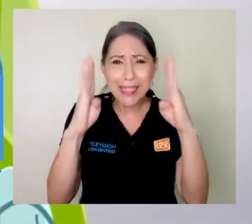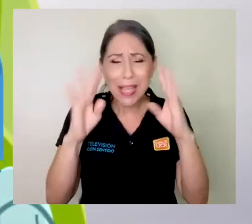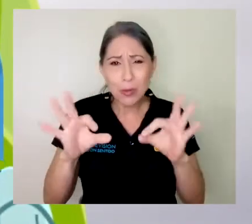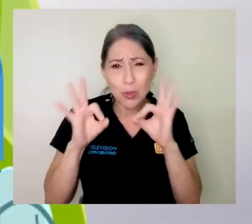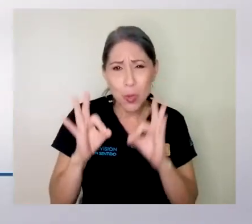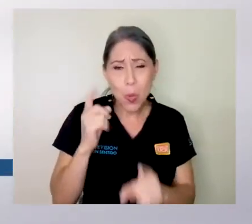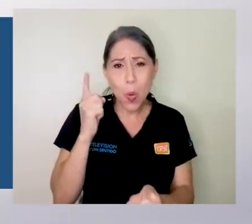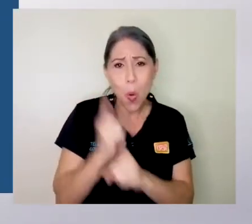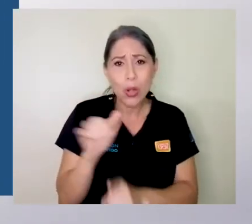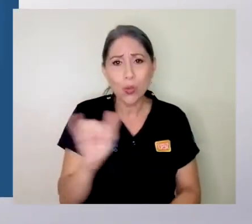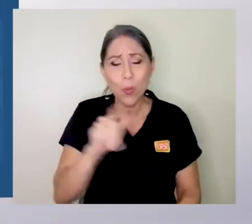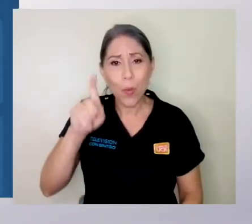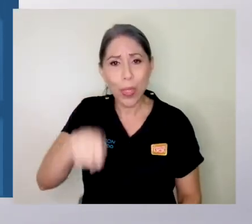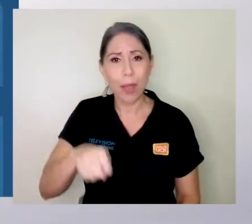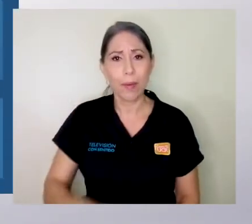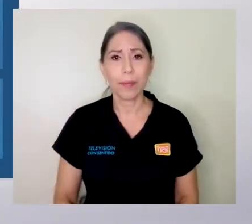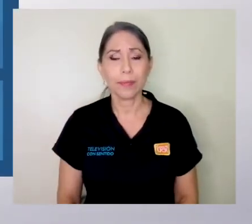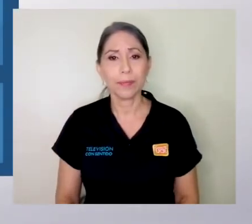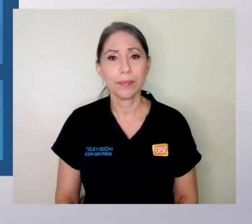deberíamos.